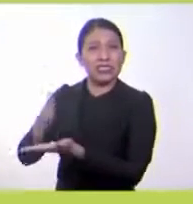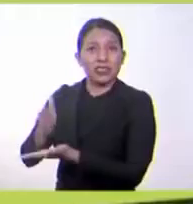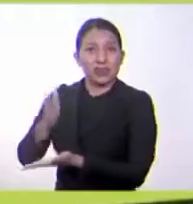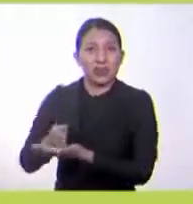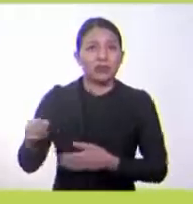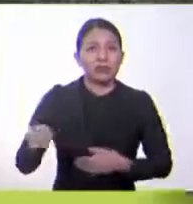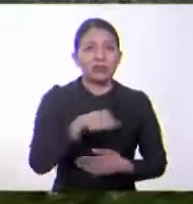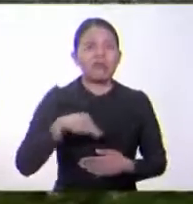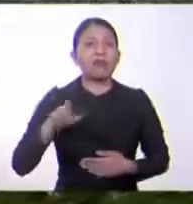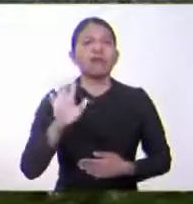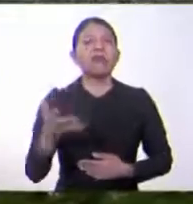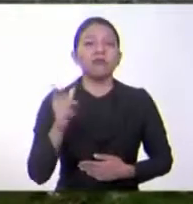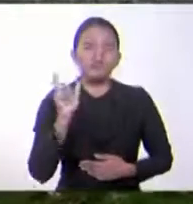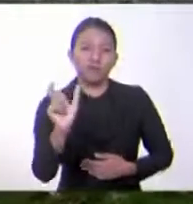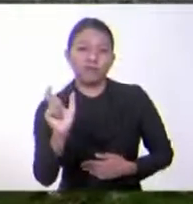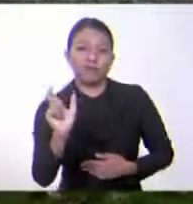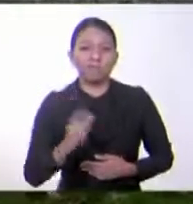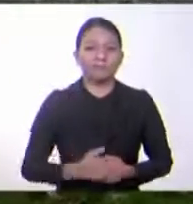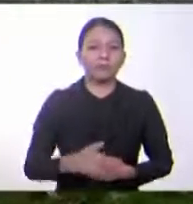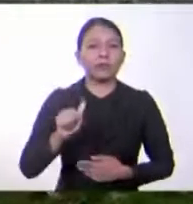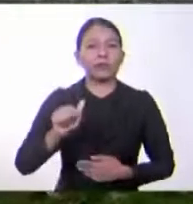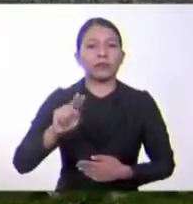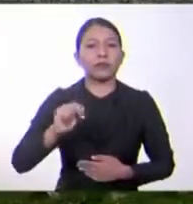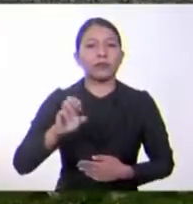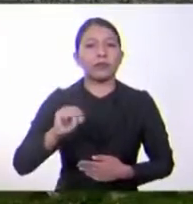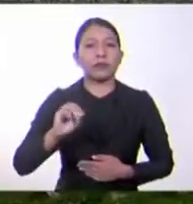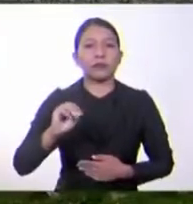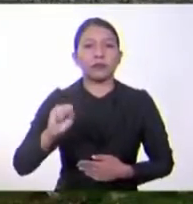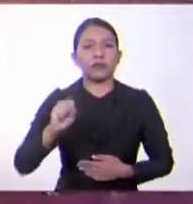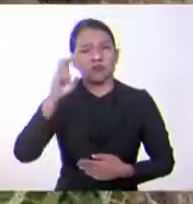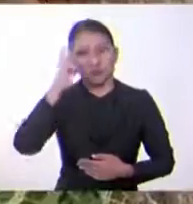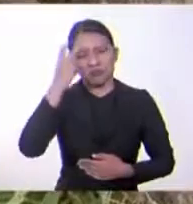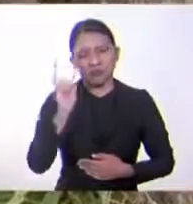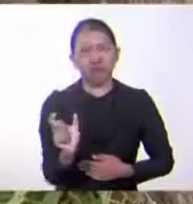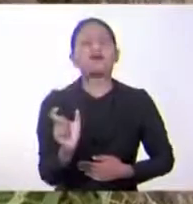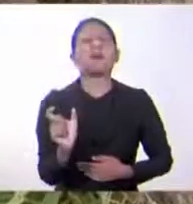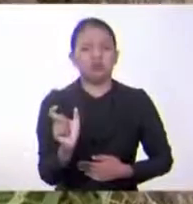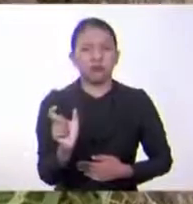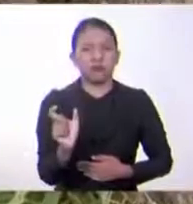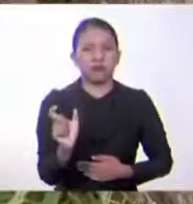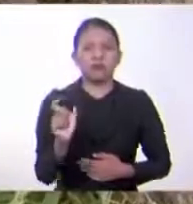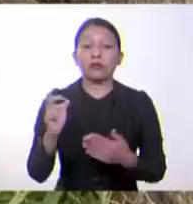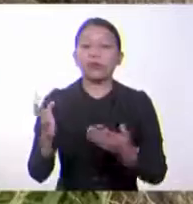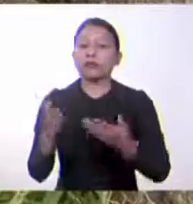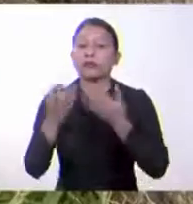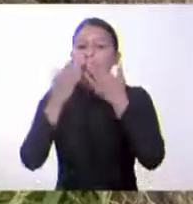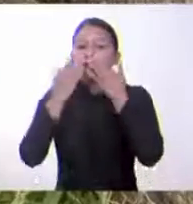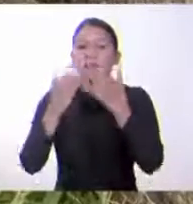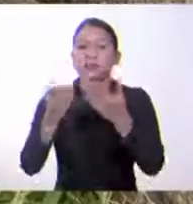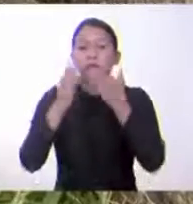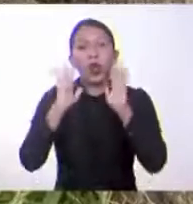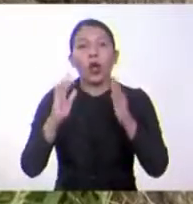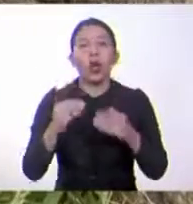palabra griega anemos, que significa aire o soplo.